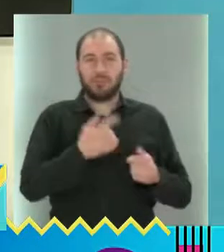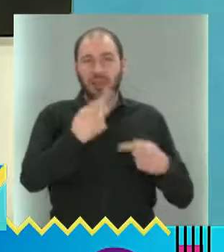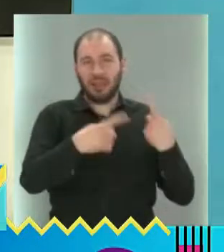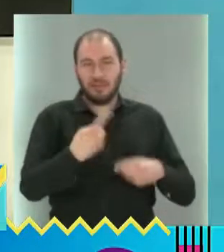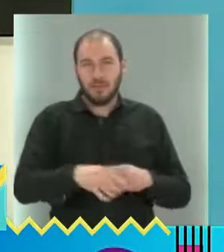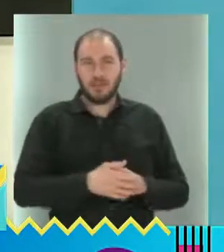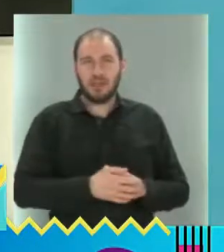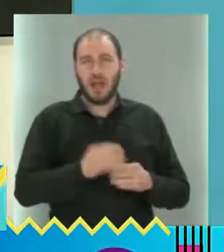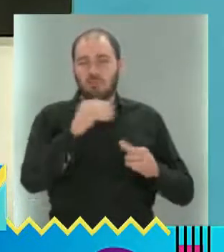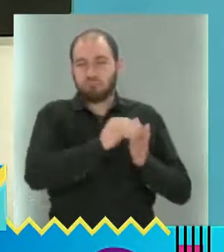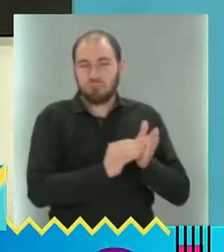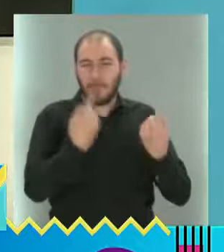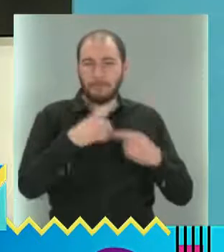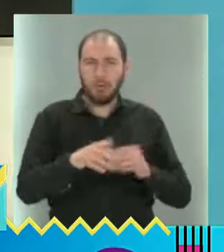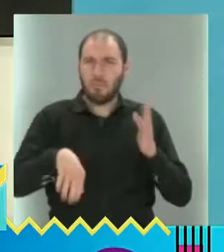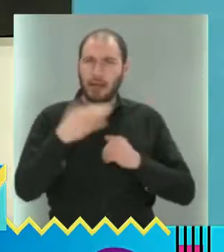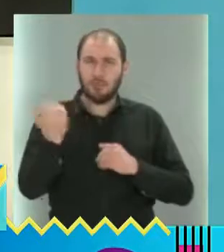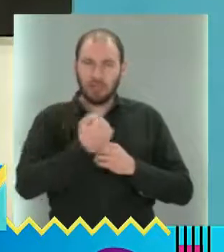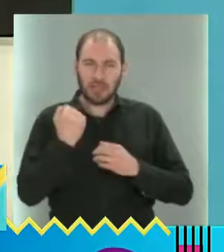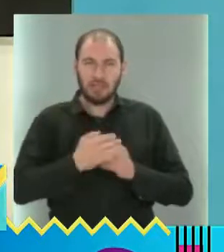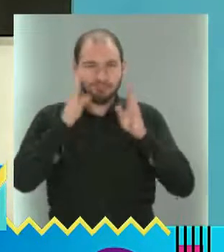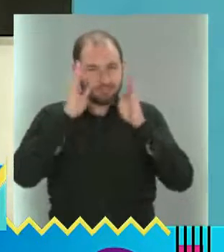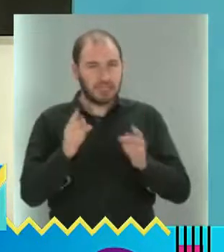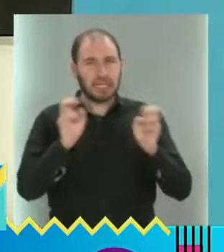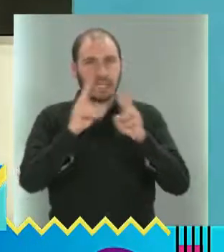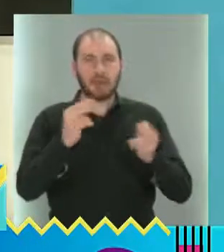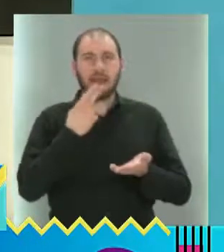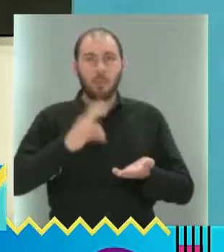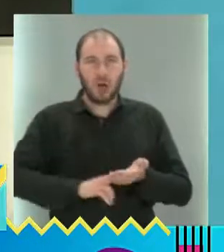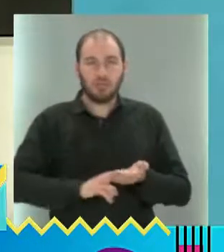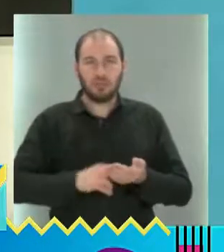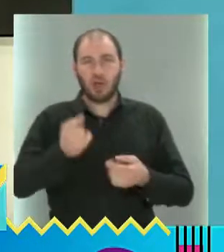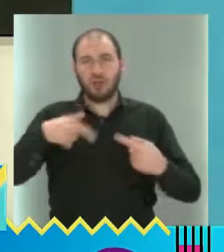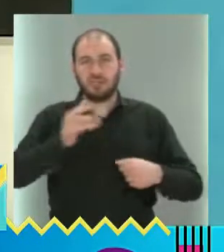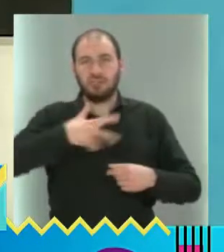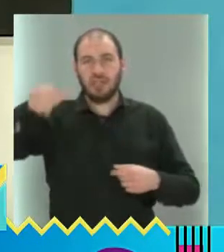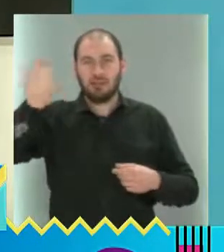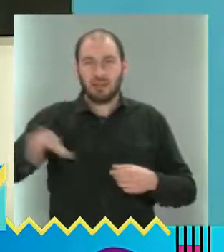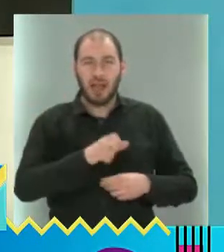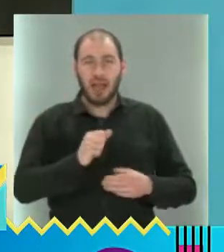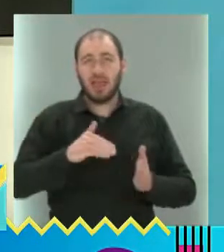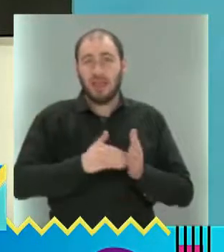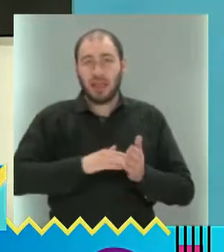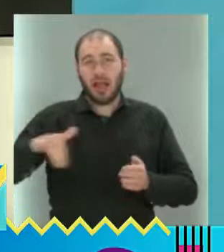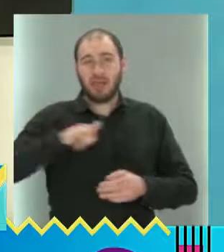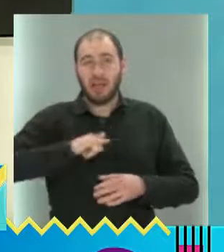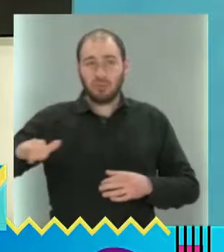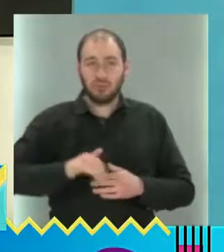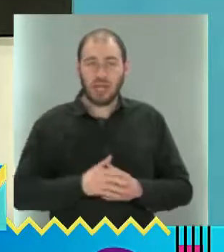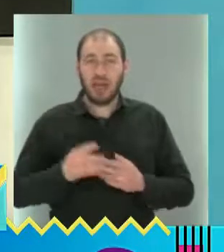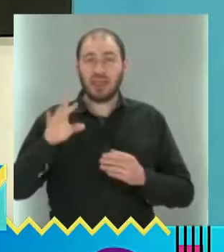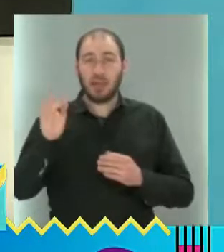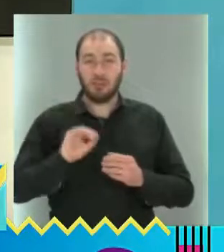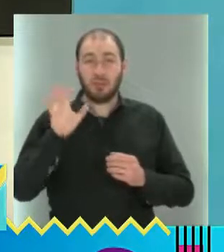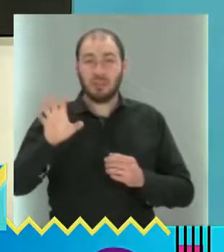distintas composiciones, pero fundamentalmente quedarnos en tema impuestos y flete, fundamentalmente en función de una denuncia que ha hecho el